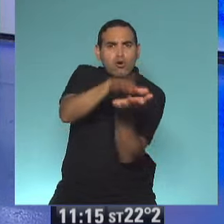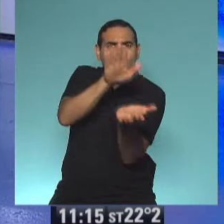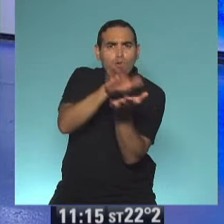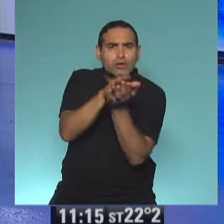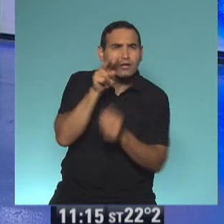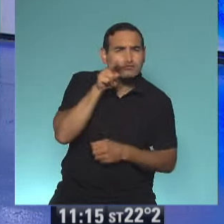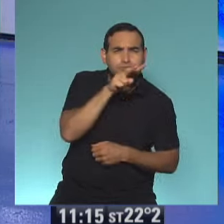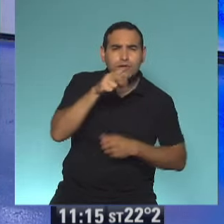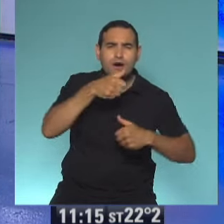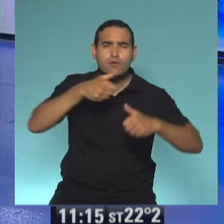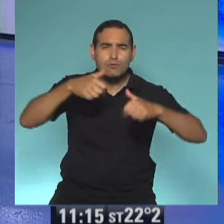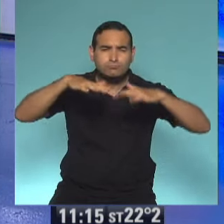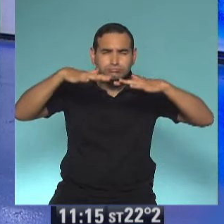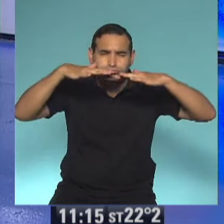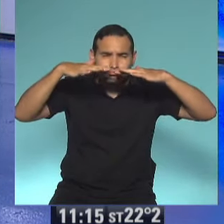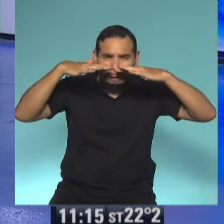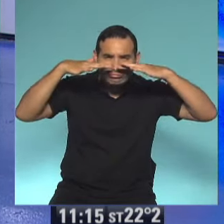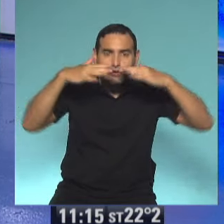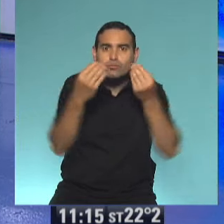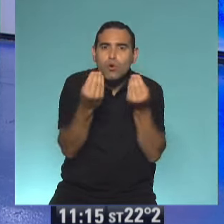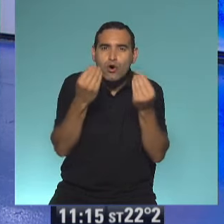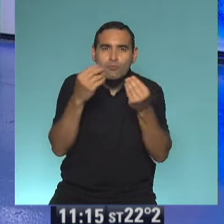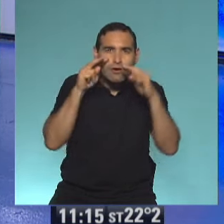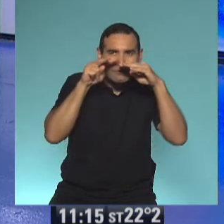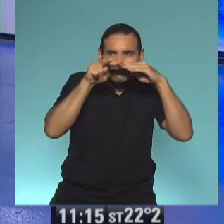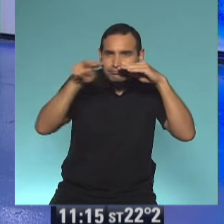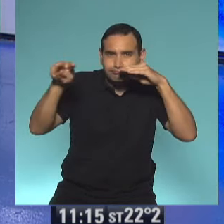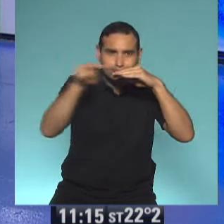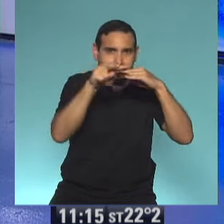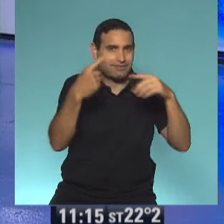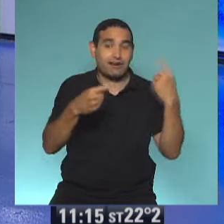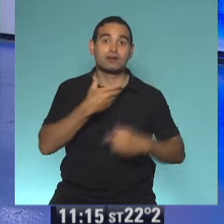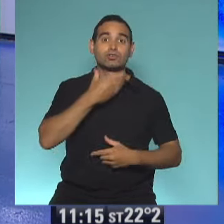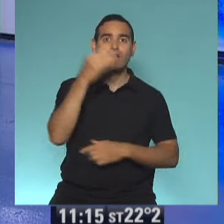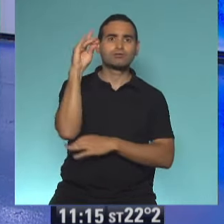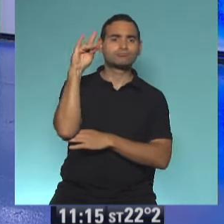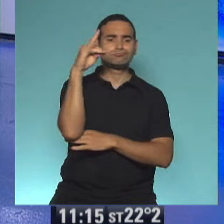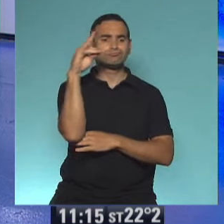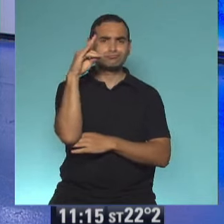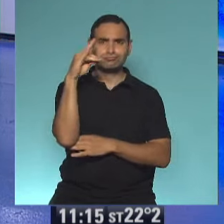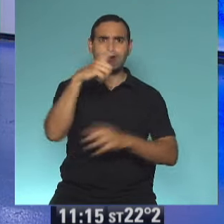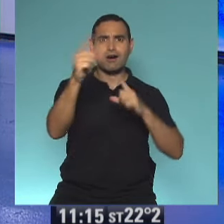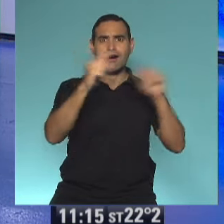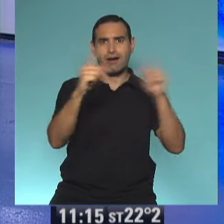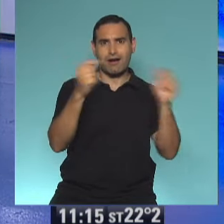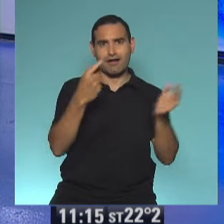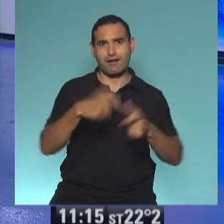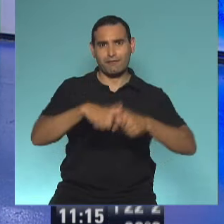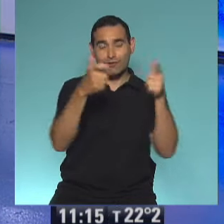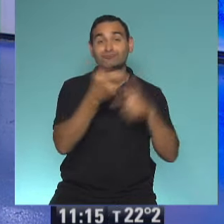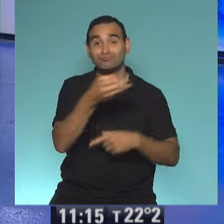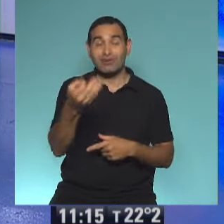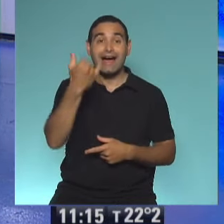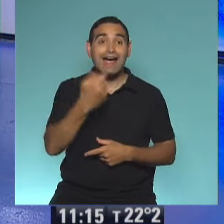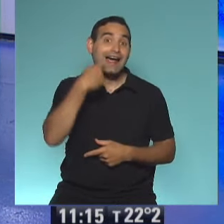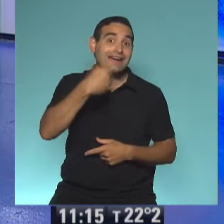con agüita. O te vas chocando cosas distintas también, siento, ¿no? Como que la jirafa debe ver mucha hoja, me da la sensación. Bueno, también porque pensemos que hay